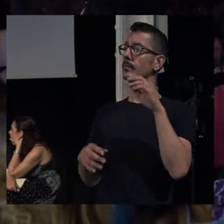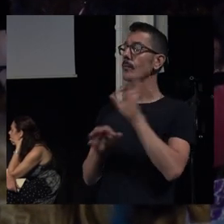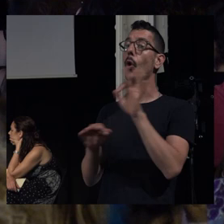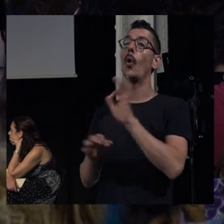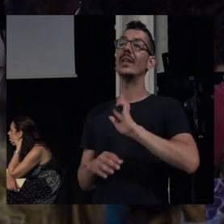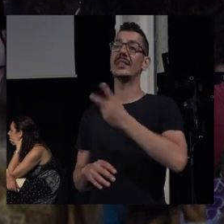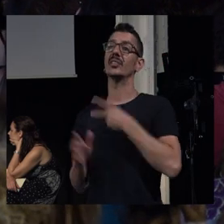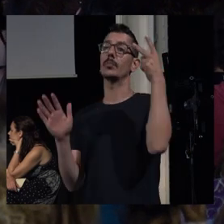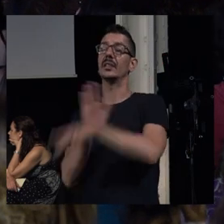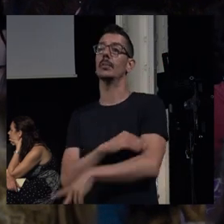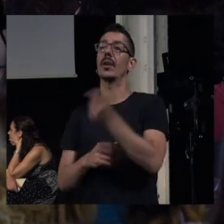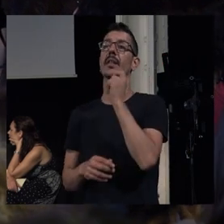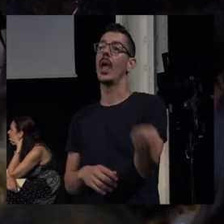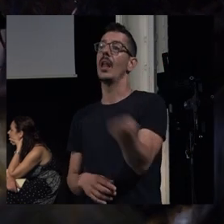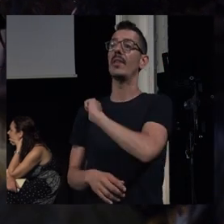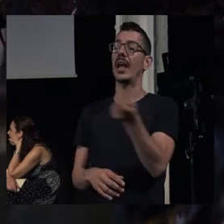la FELG, perdonad.